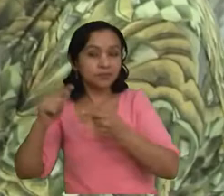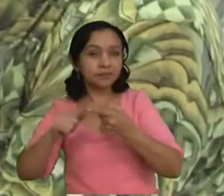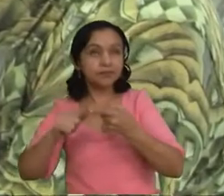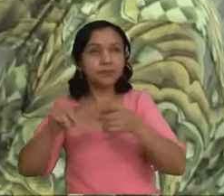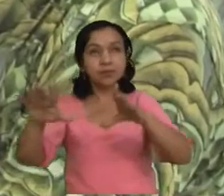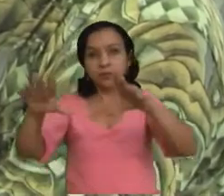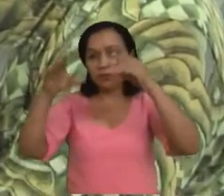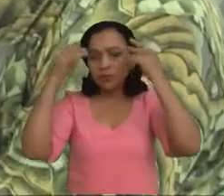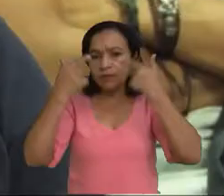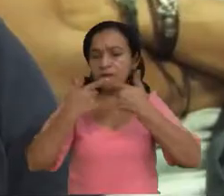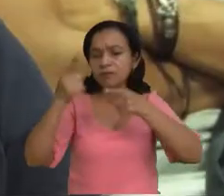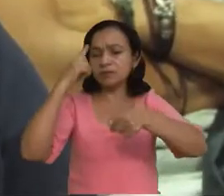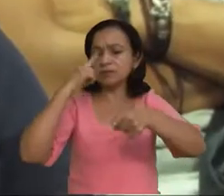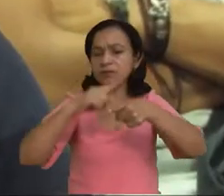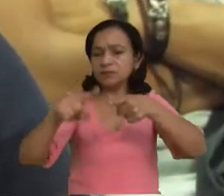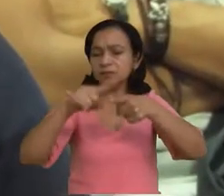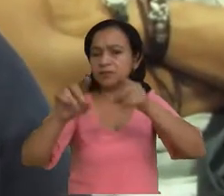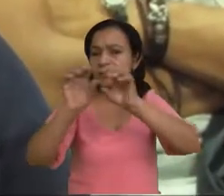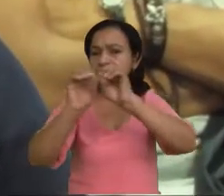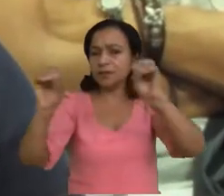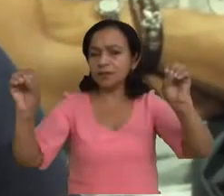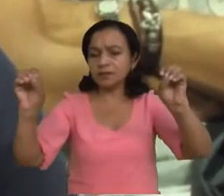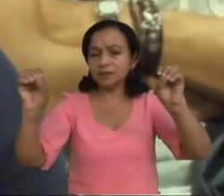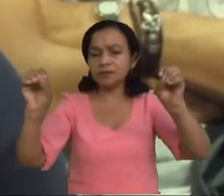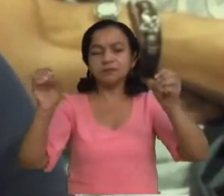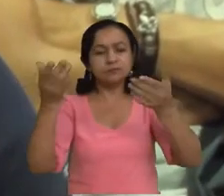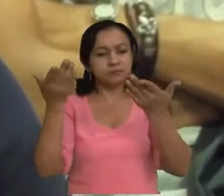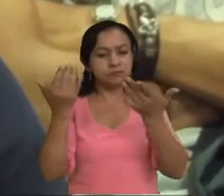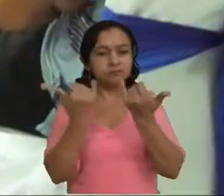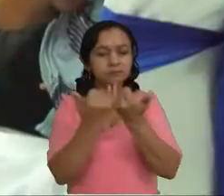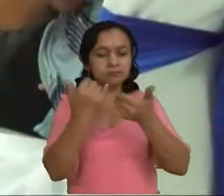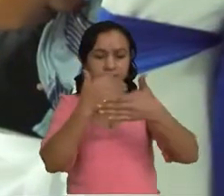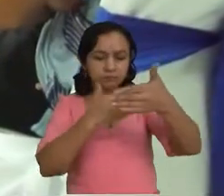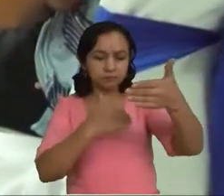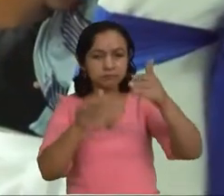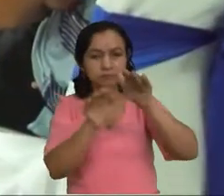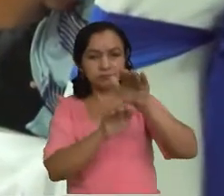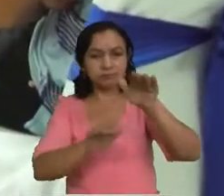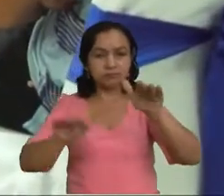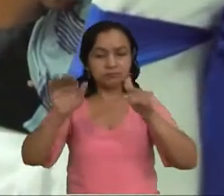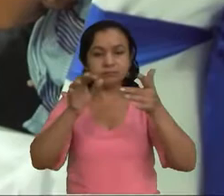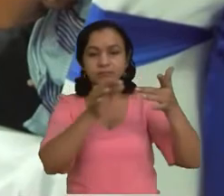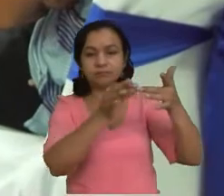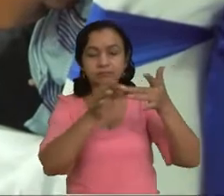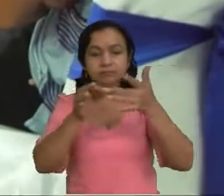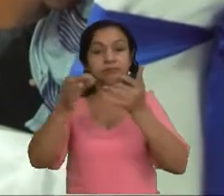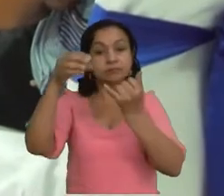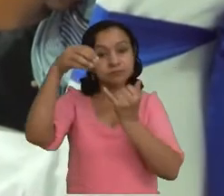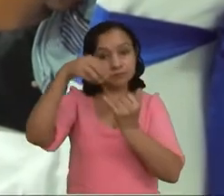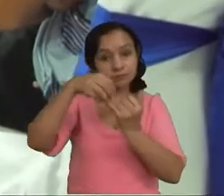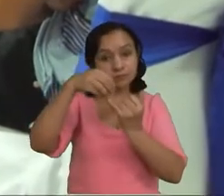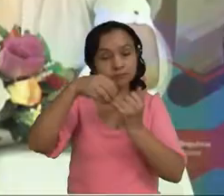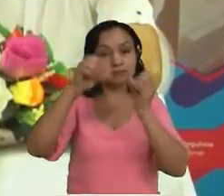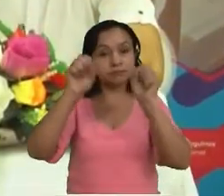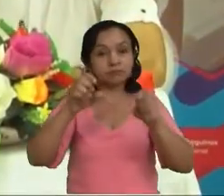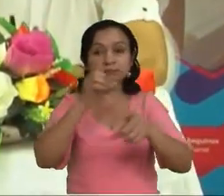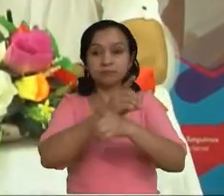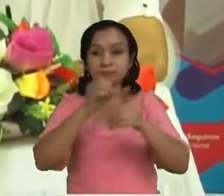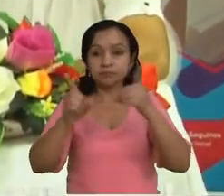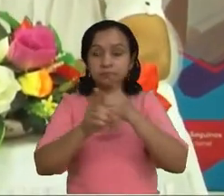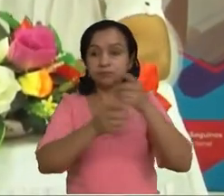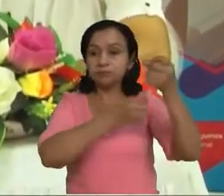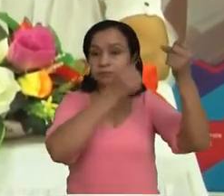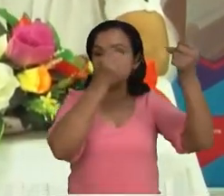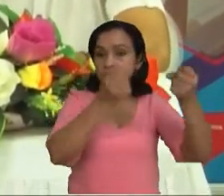manera gratuita y su currículum formativo está certificado por los más altos estándares de calidad, lo cual garantiza que las y